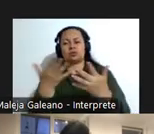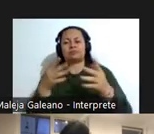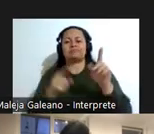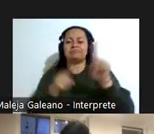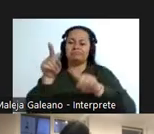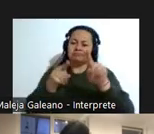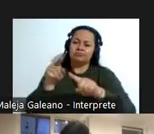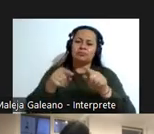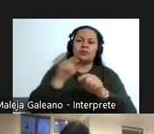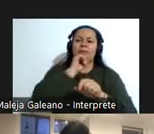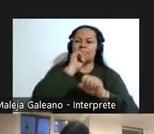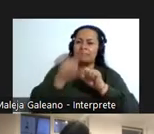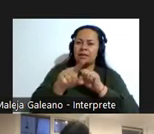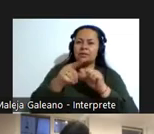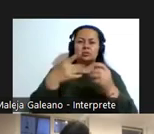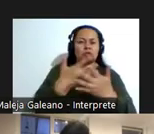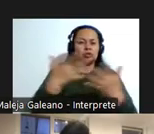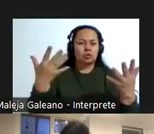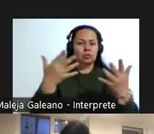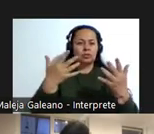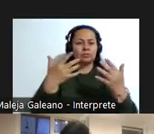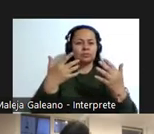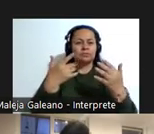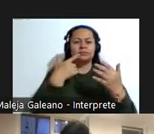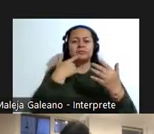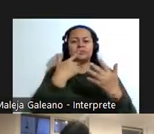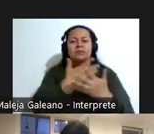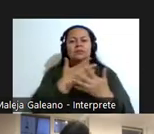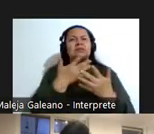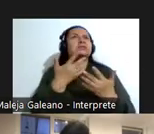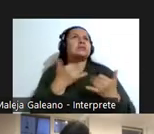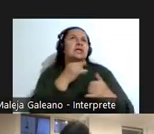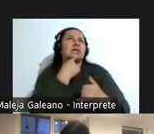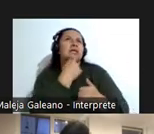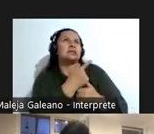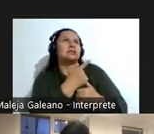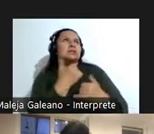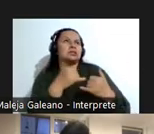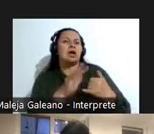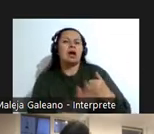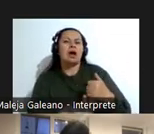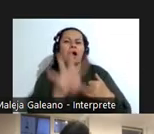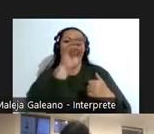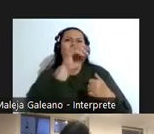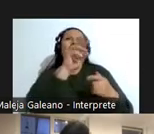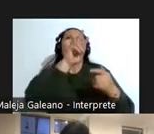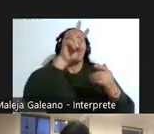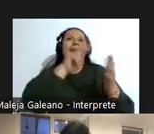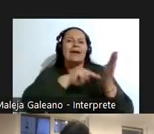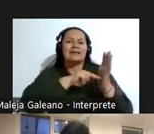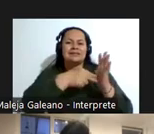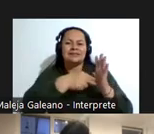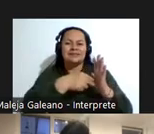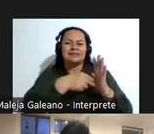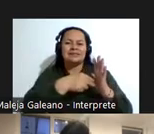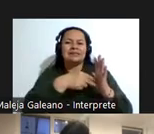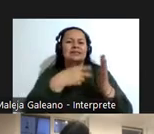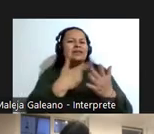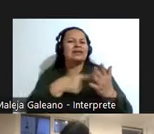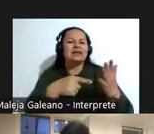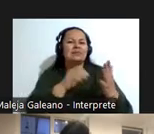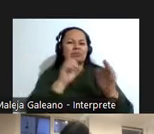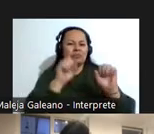aparece la pregunta de entonces, si ya nos dices qué es cartografías, pues entonces, ¿qué podemos cartografiar? Así que